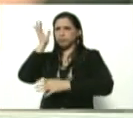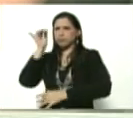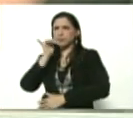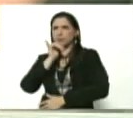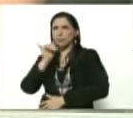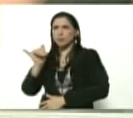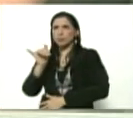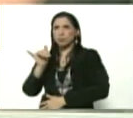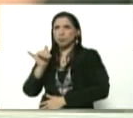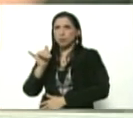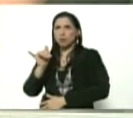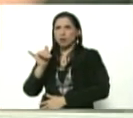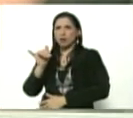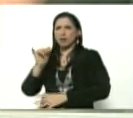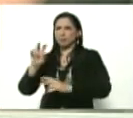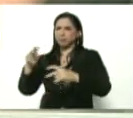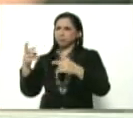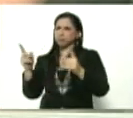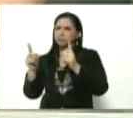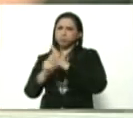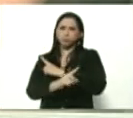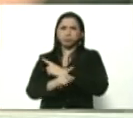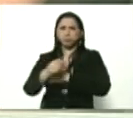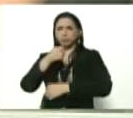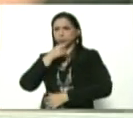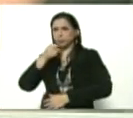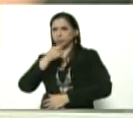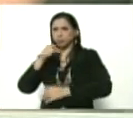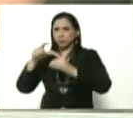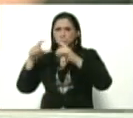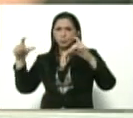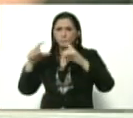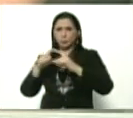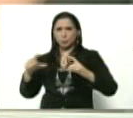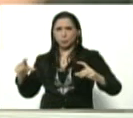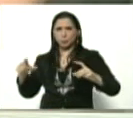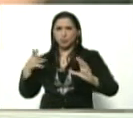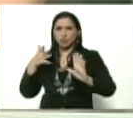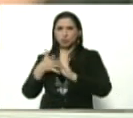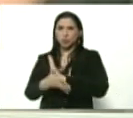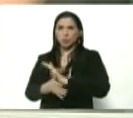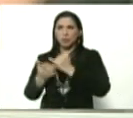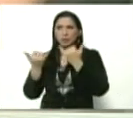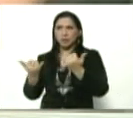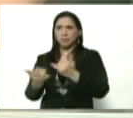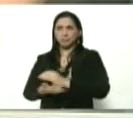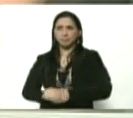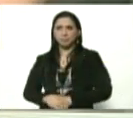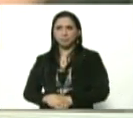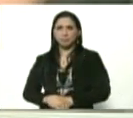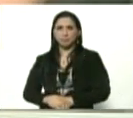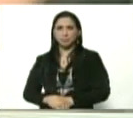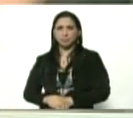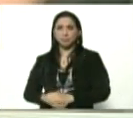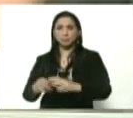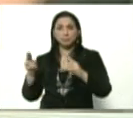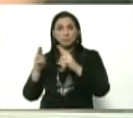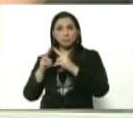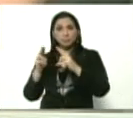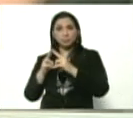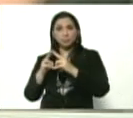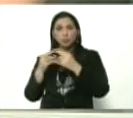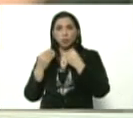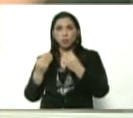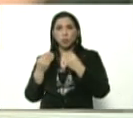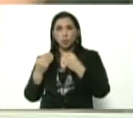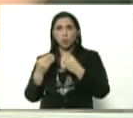informaciones, versiones, entrevistas, artículos sobre lo que ya conocen como